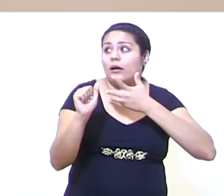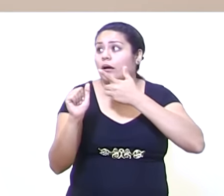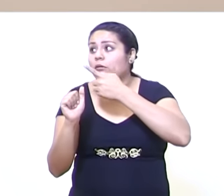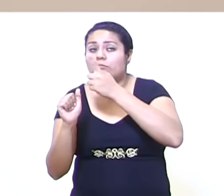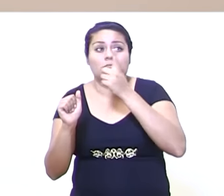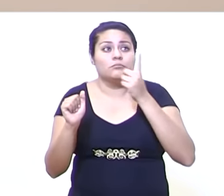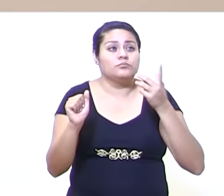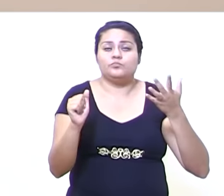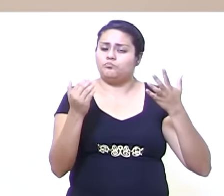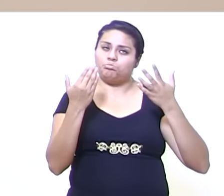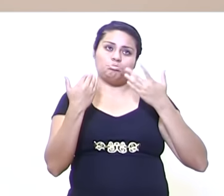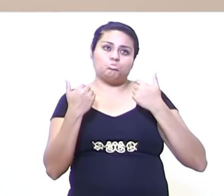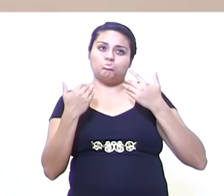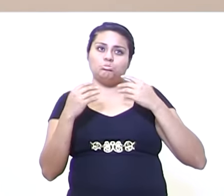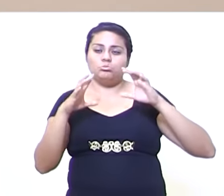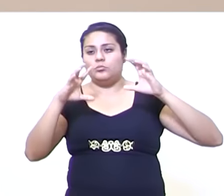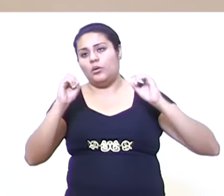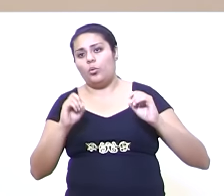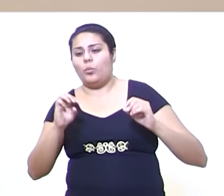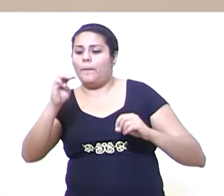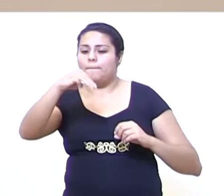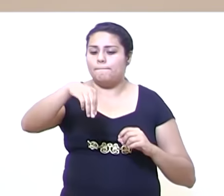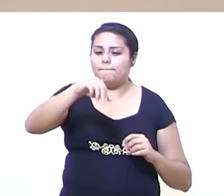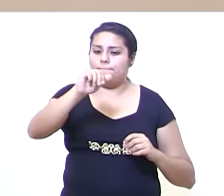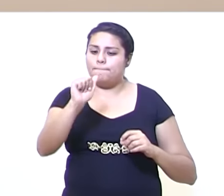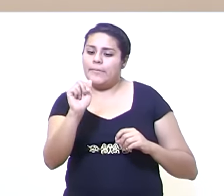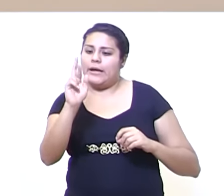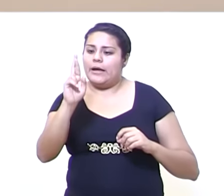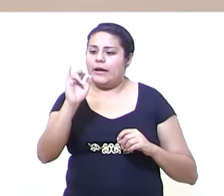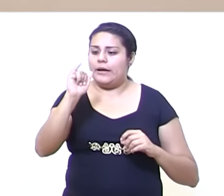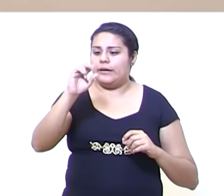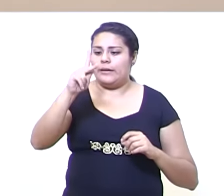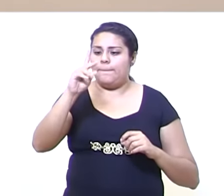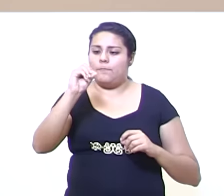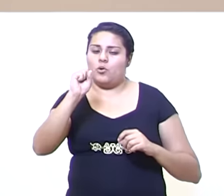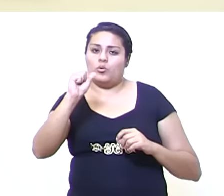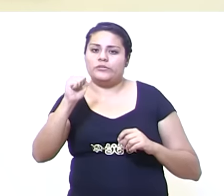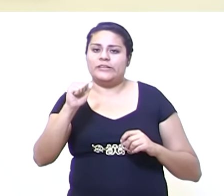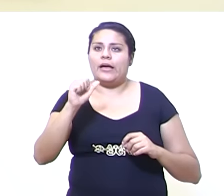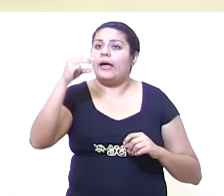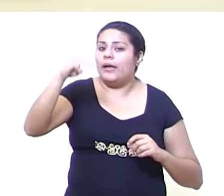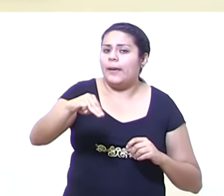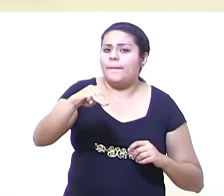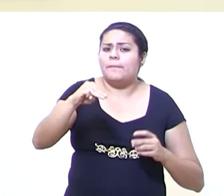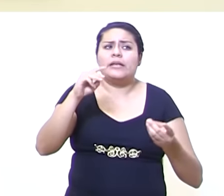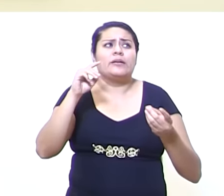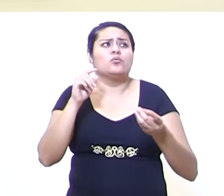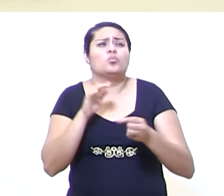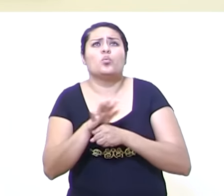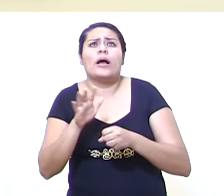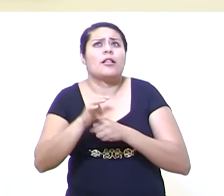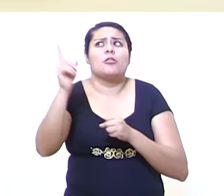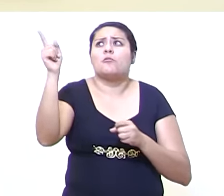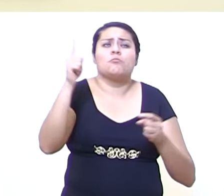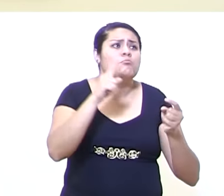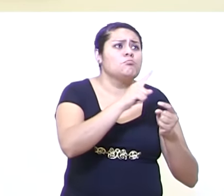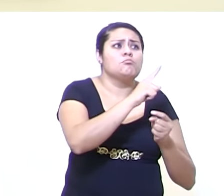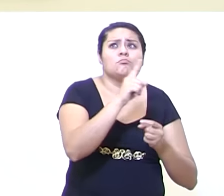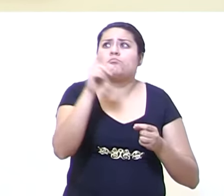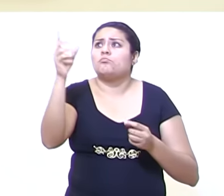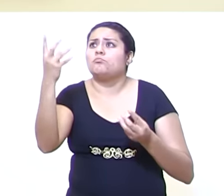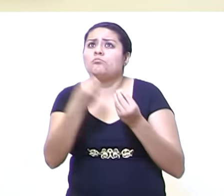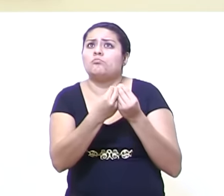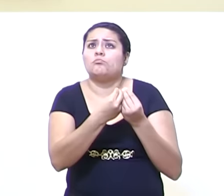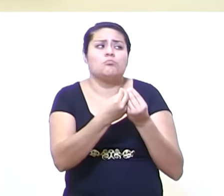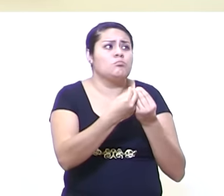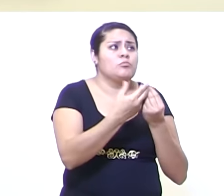Mariposa, ¿se podría relacionar con alguna de las palabras que está en el pizarrón? Tampoco. Y bueno,